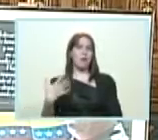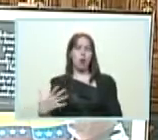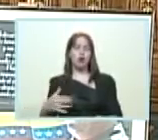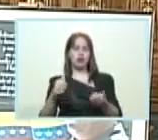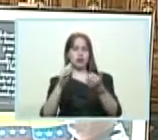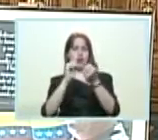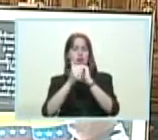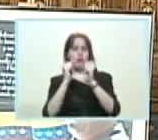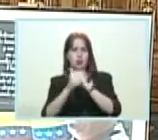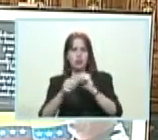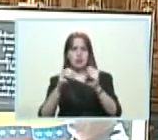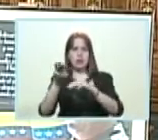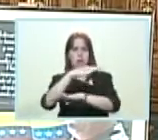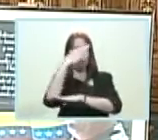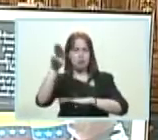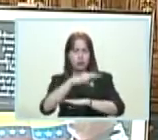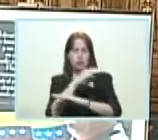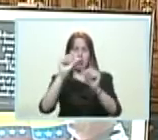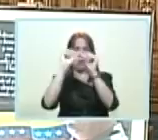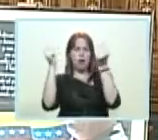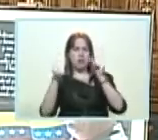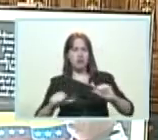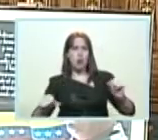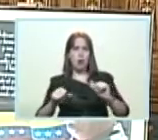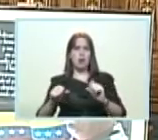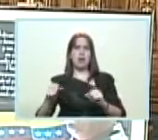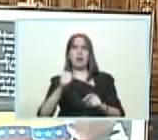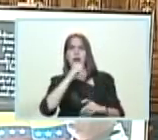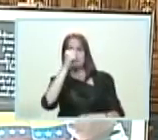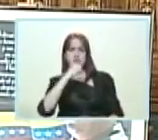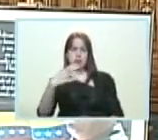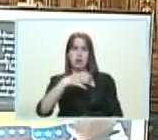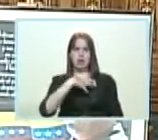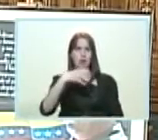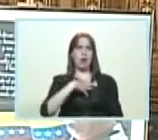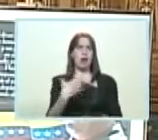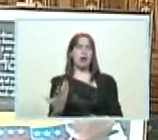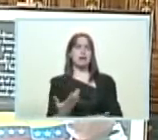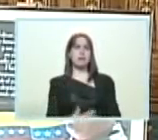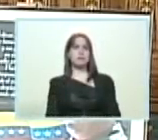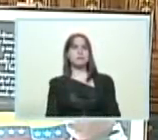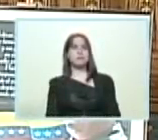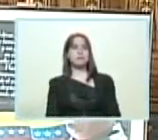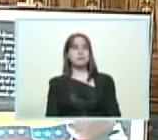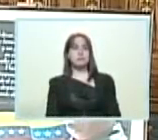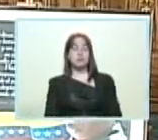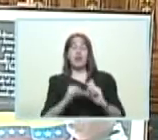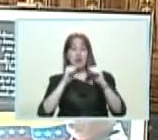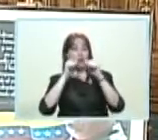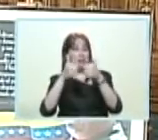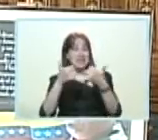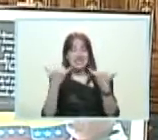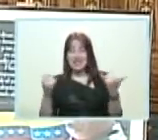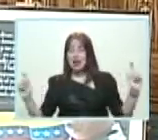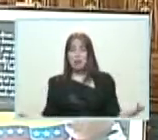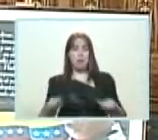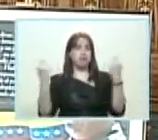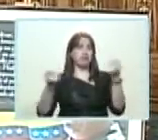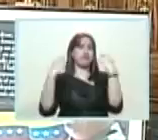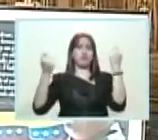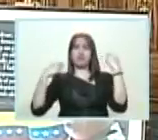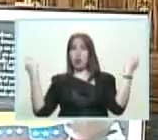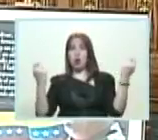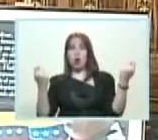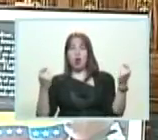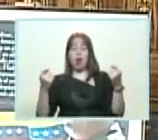músicos, actores, periodistas, que iniciemos una gran campaña contra el odio y la